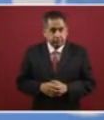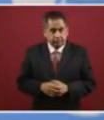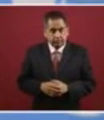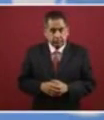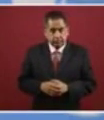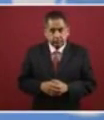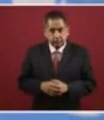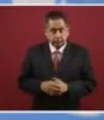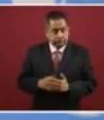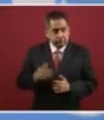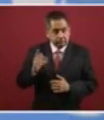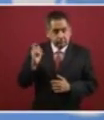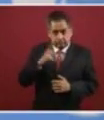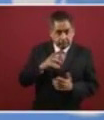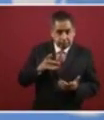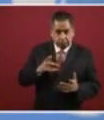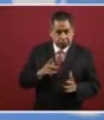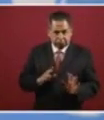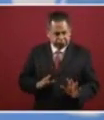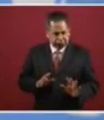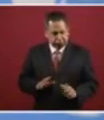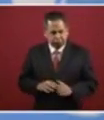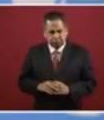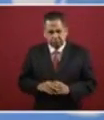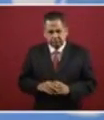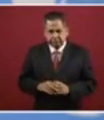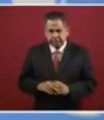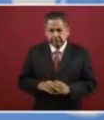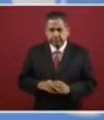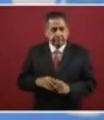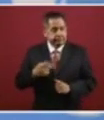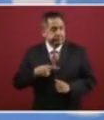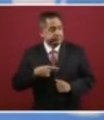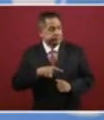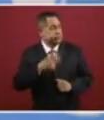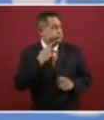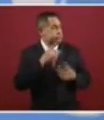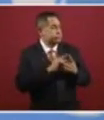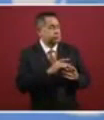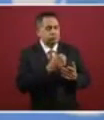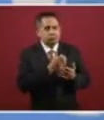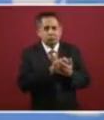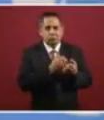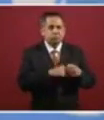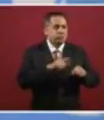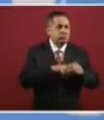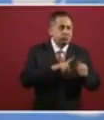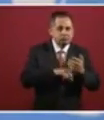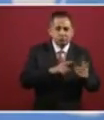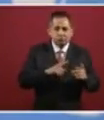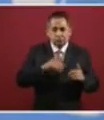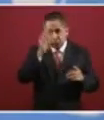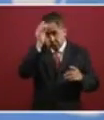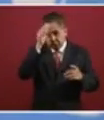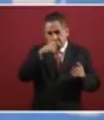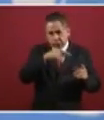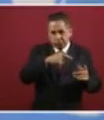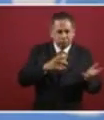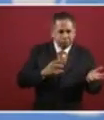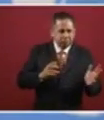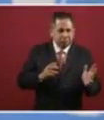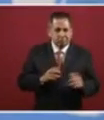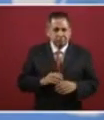difícil qué con un economista un politólogo y sociólogo un filósofo